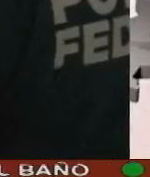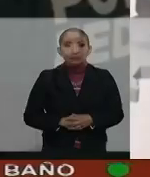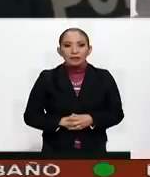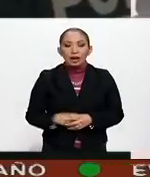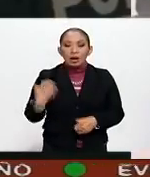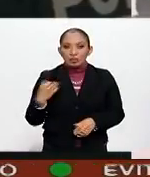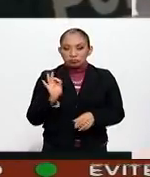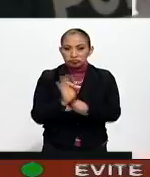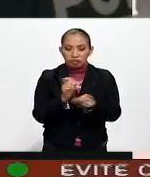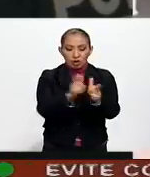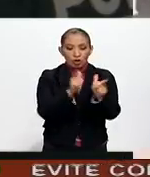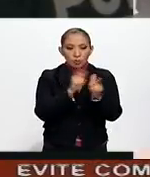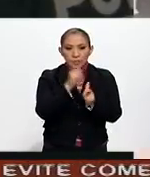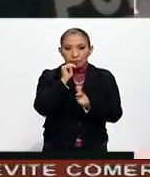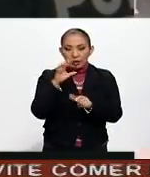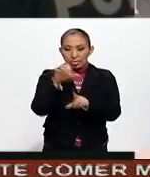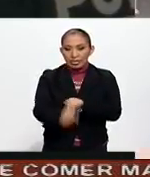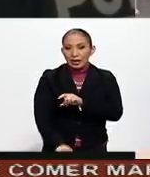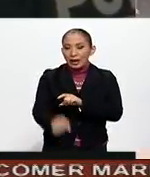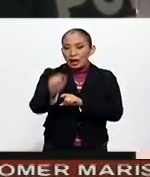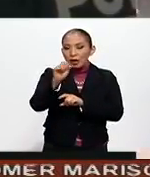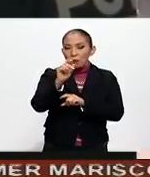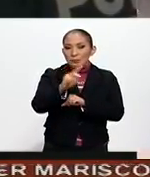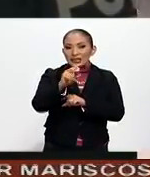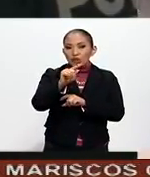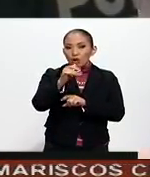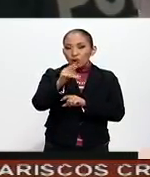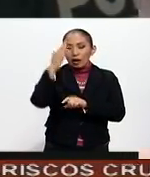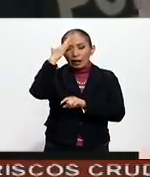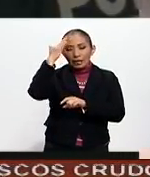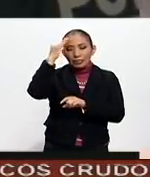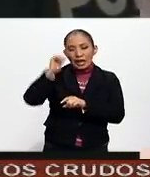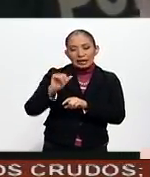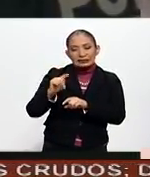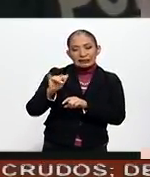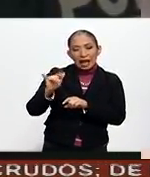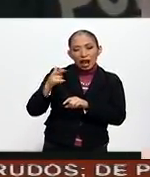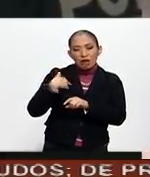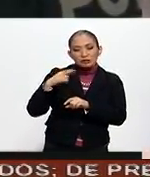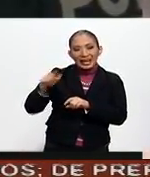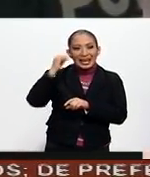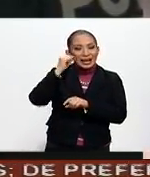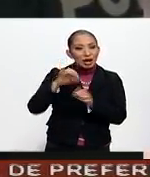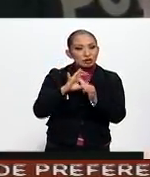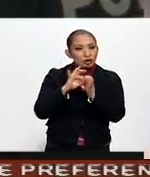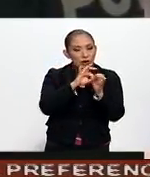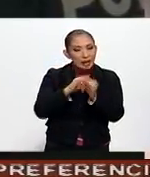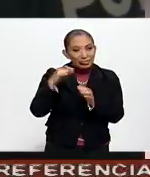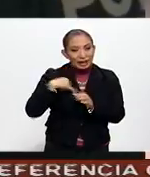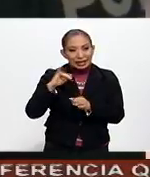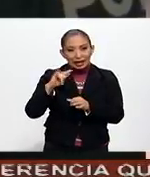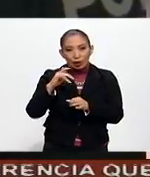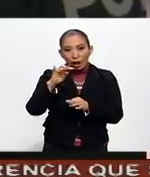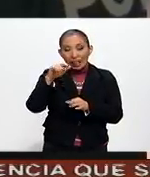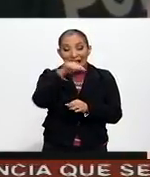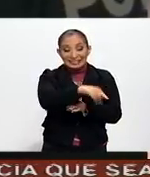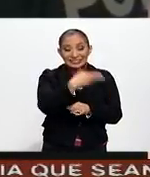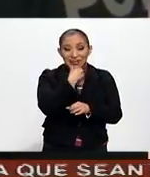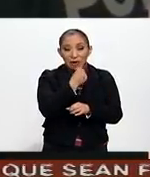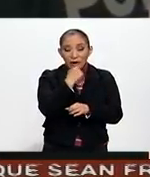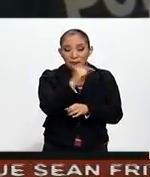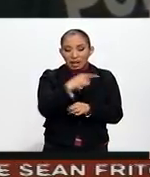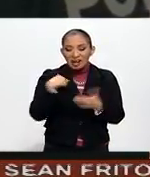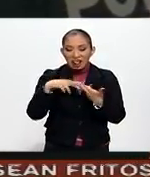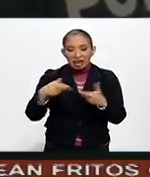Fuerzas federales detuvieron a Víctor Hugo Benítez Palacios, presunto líder de los Tilos Brazo Armado de Guerreros Unidos en Iguala. A Benítez Palacios se